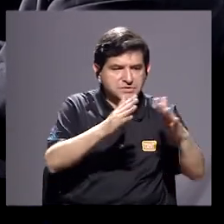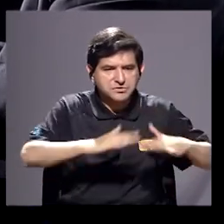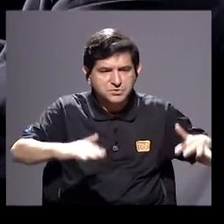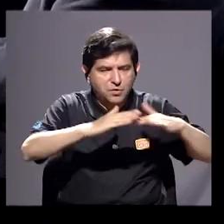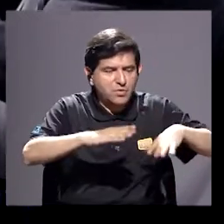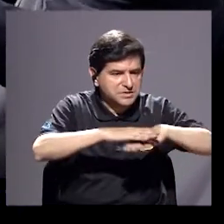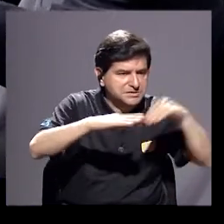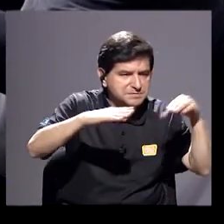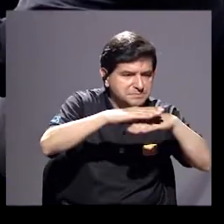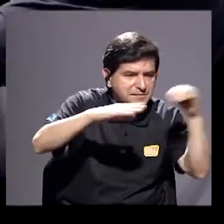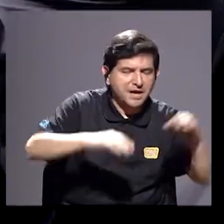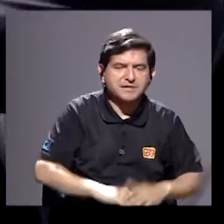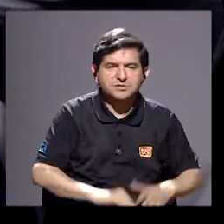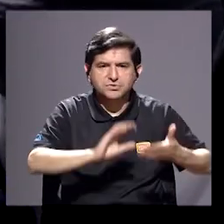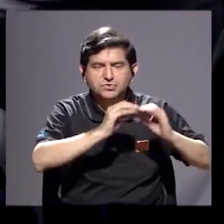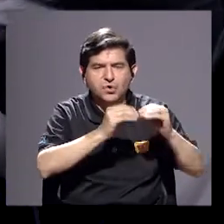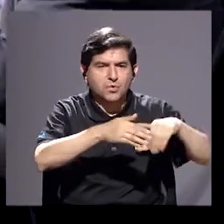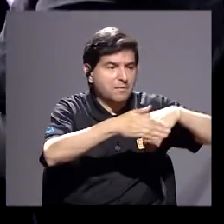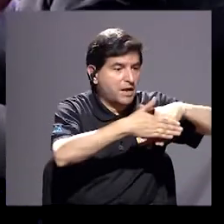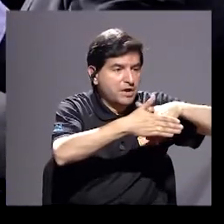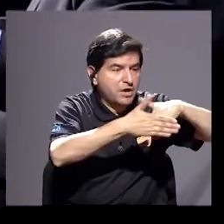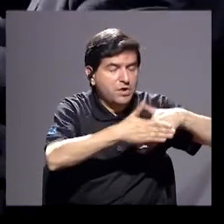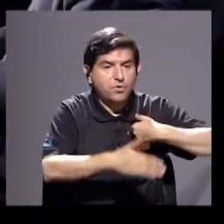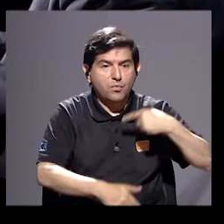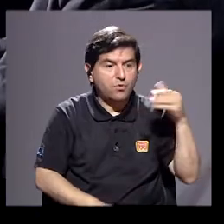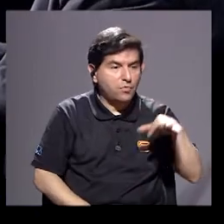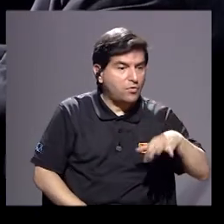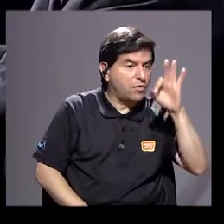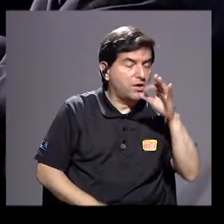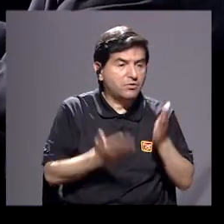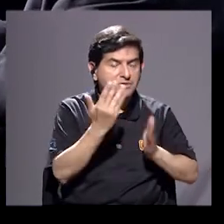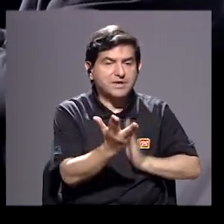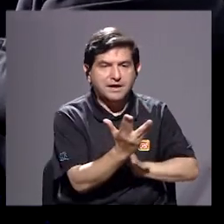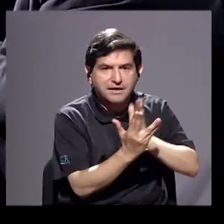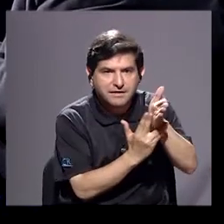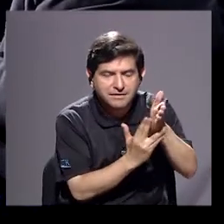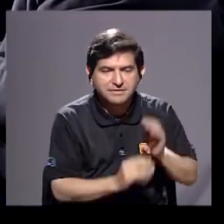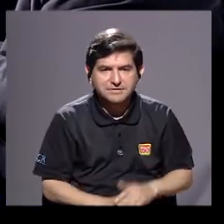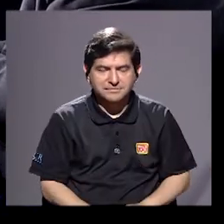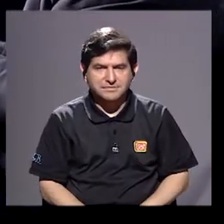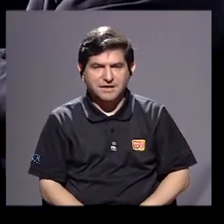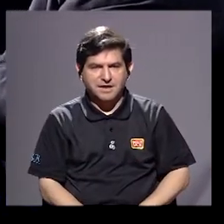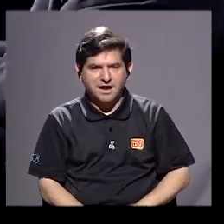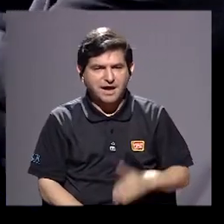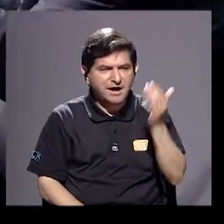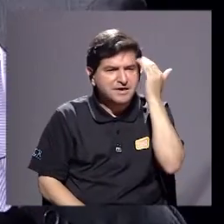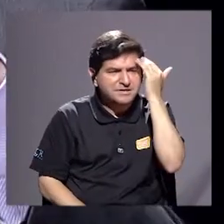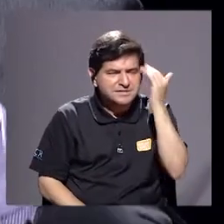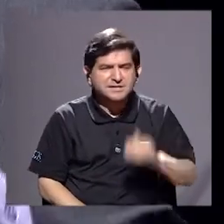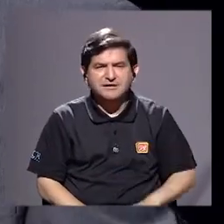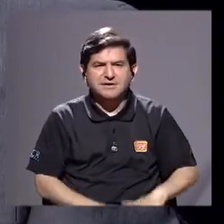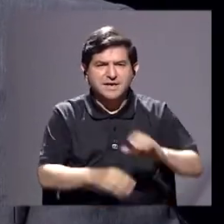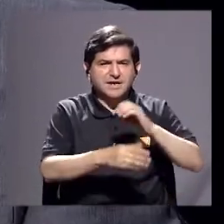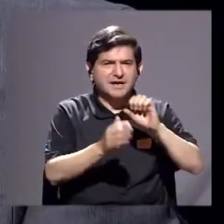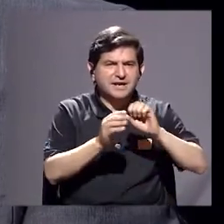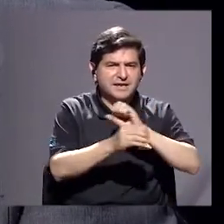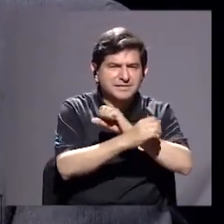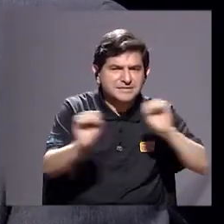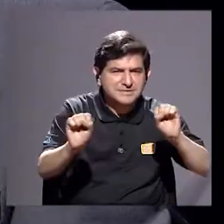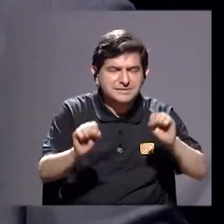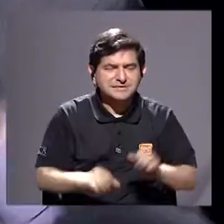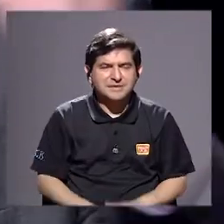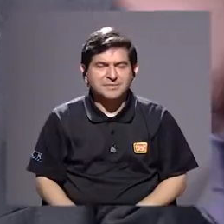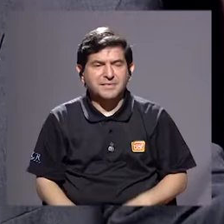los medios de egreso la cantidad de obstáculos que uno puede tener en un medio de egreso la identificación de las salidas que me permitan a mí saber